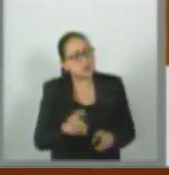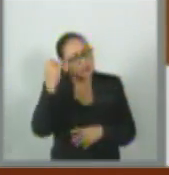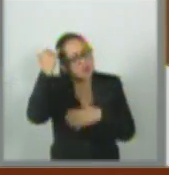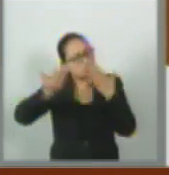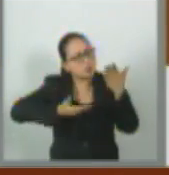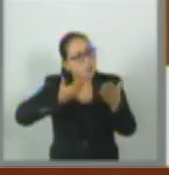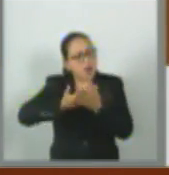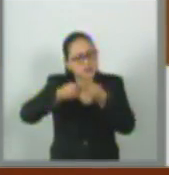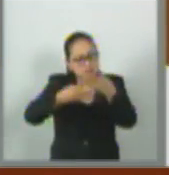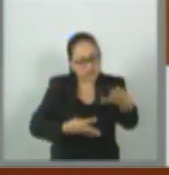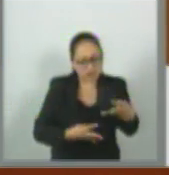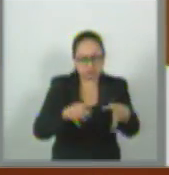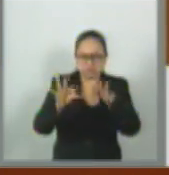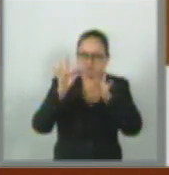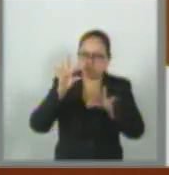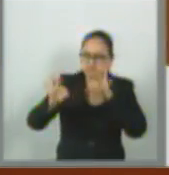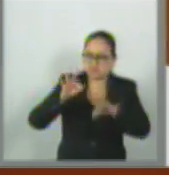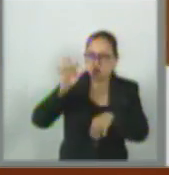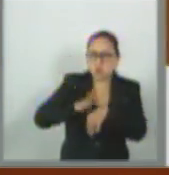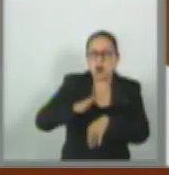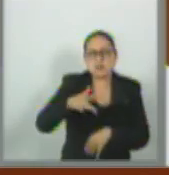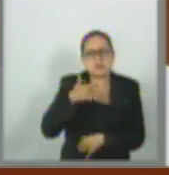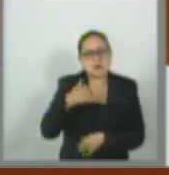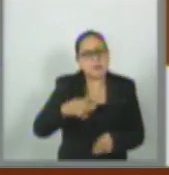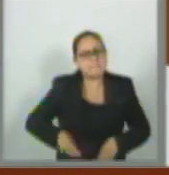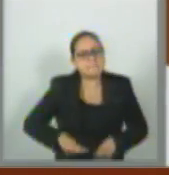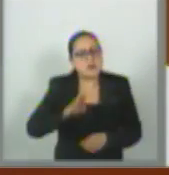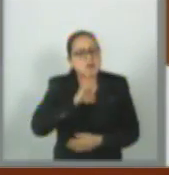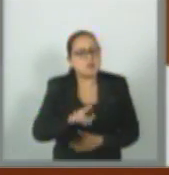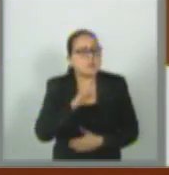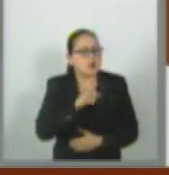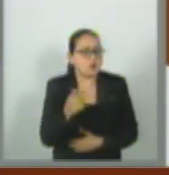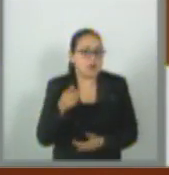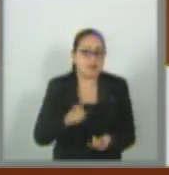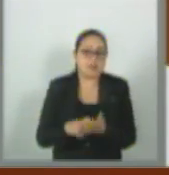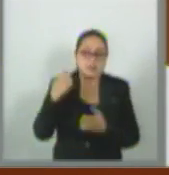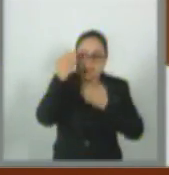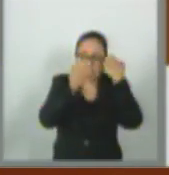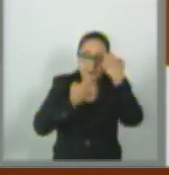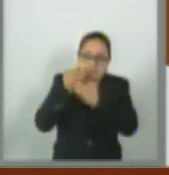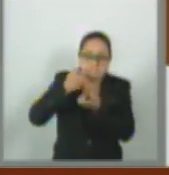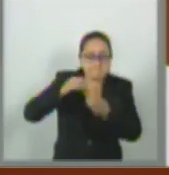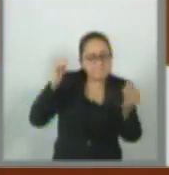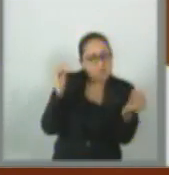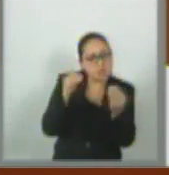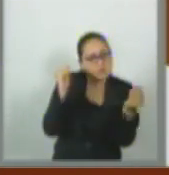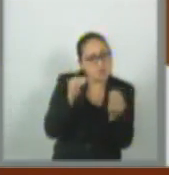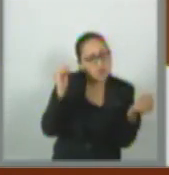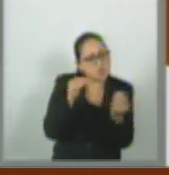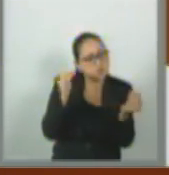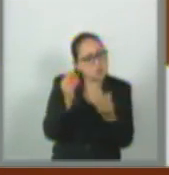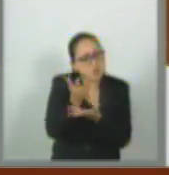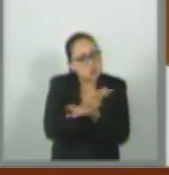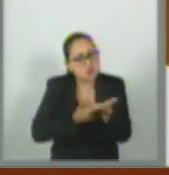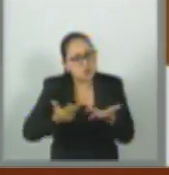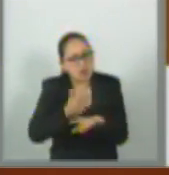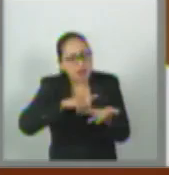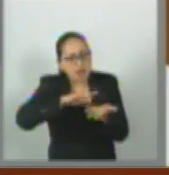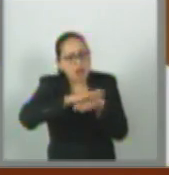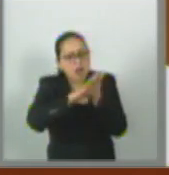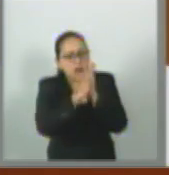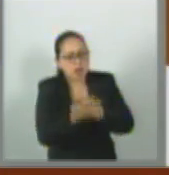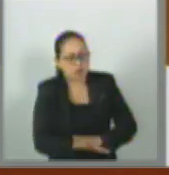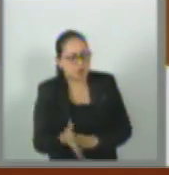que ante ellos se presentan por lo que se analizan se debaten se transforman las iniciativas con